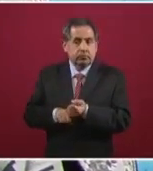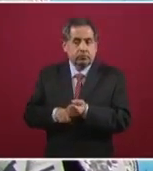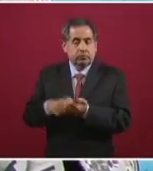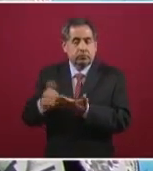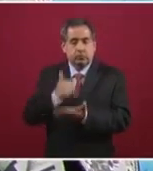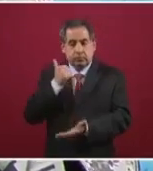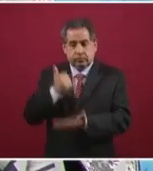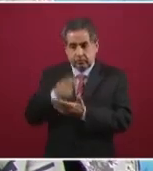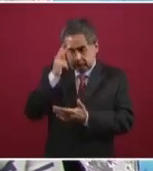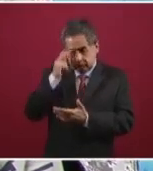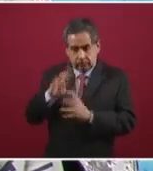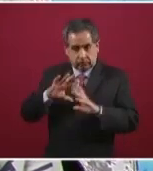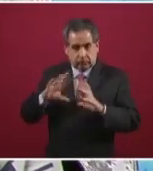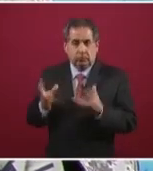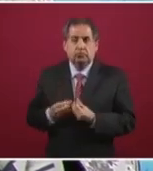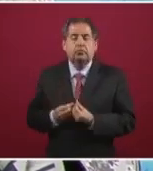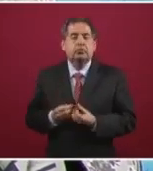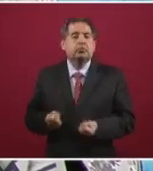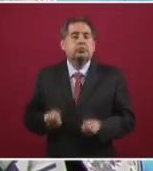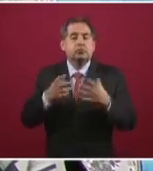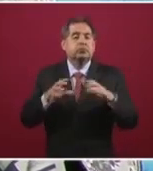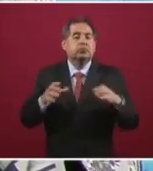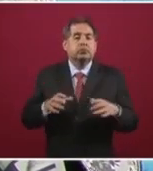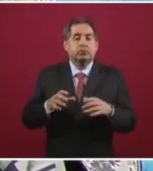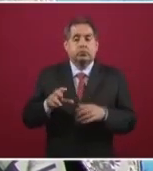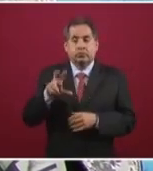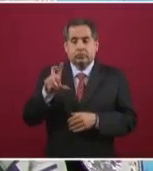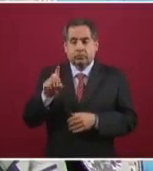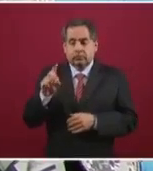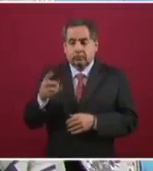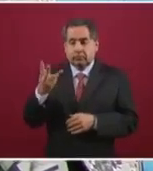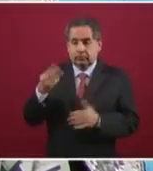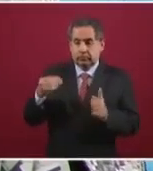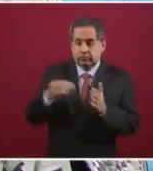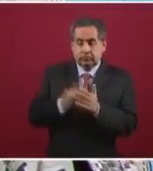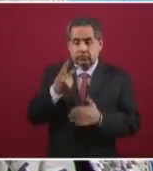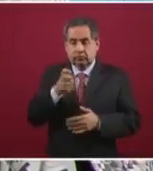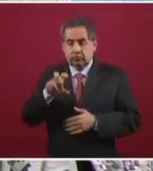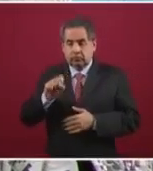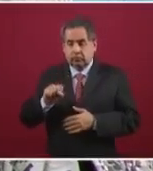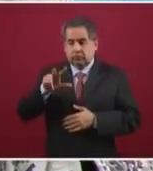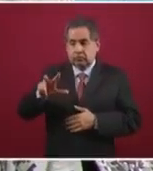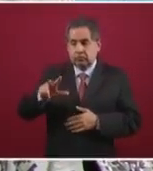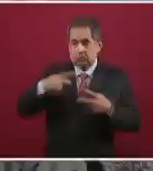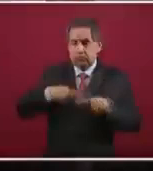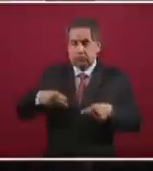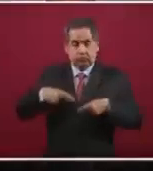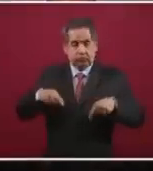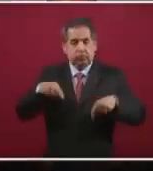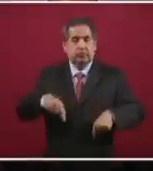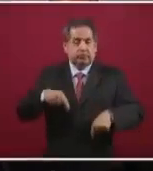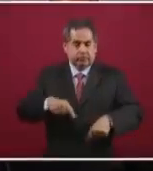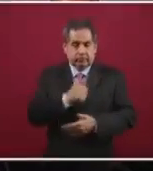en la Ciudad de México, pues tenemos un total de 33.268 elementos.